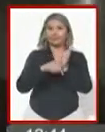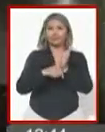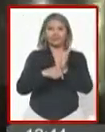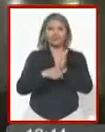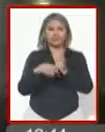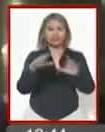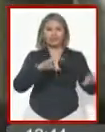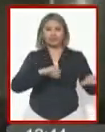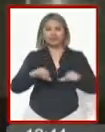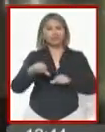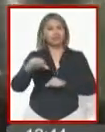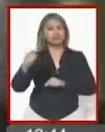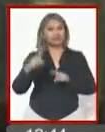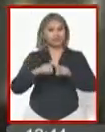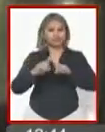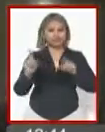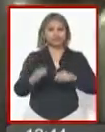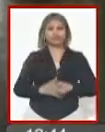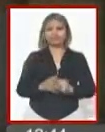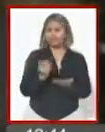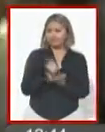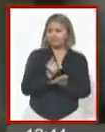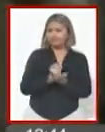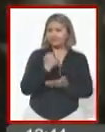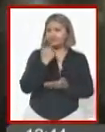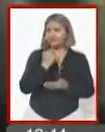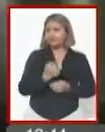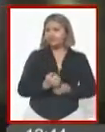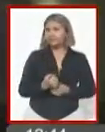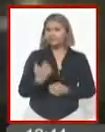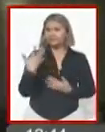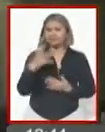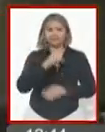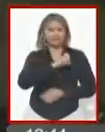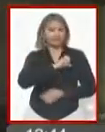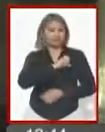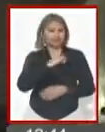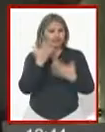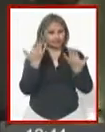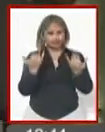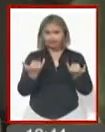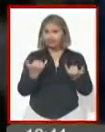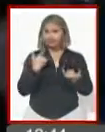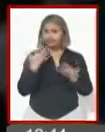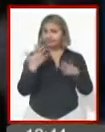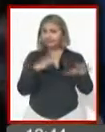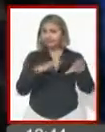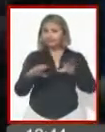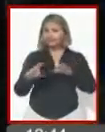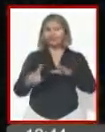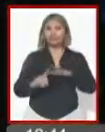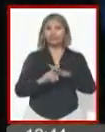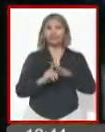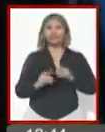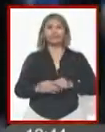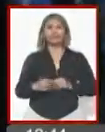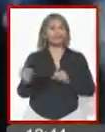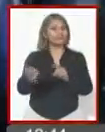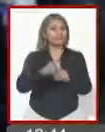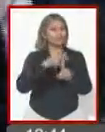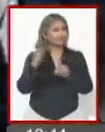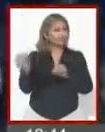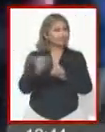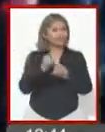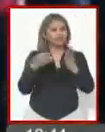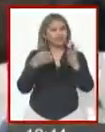ahora actuar es otra cosa. Nos amedrentan, como usted ve aquí los oficiales, ahora ha habido golpes